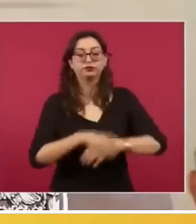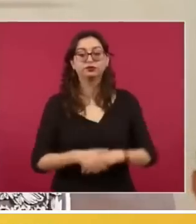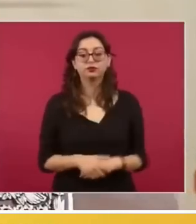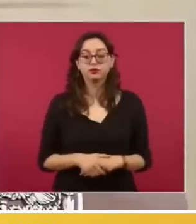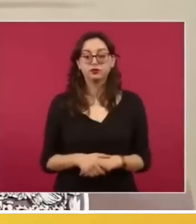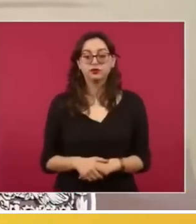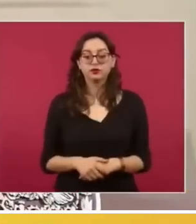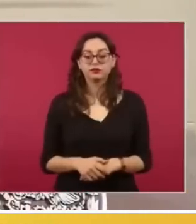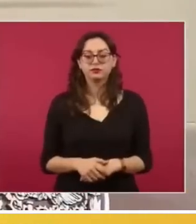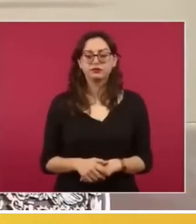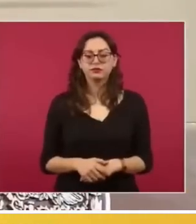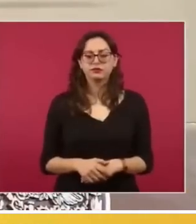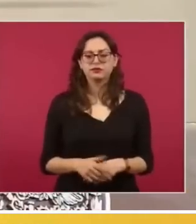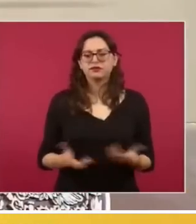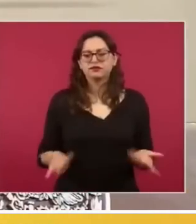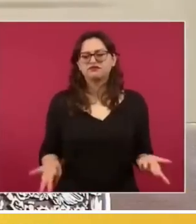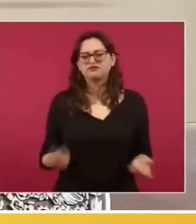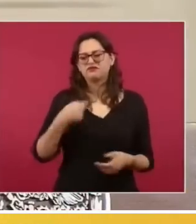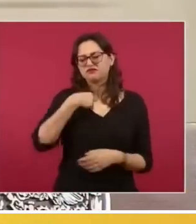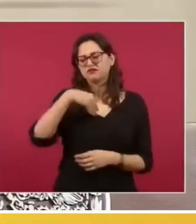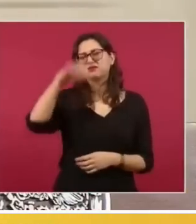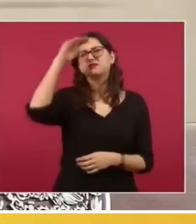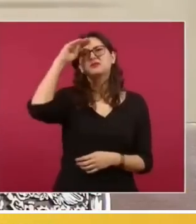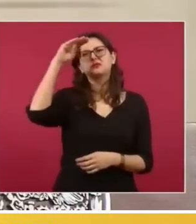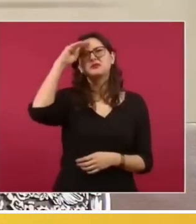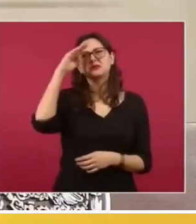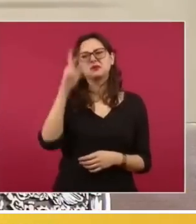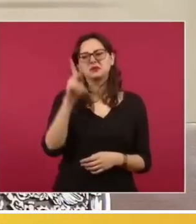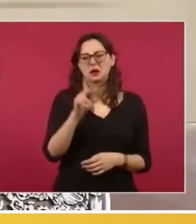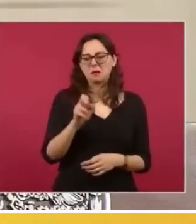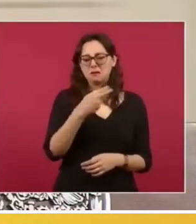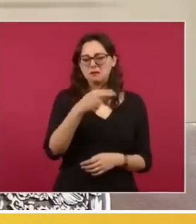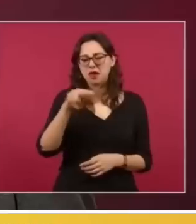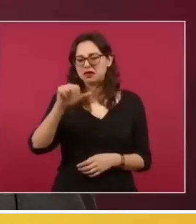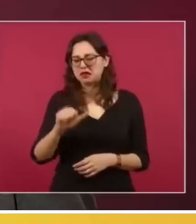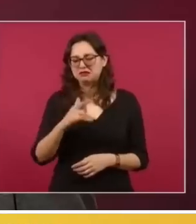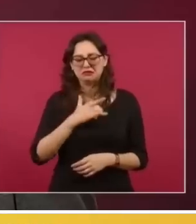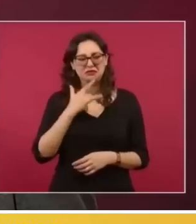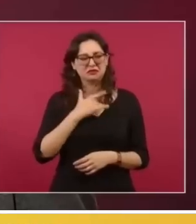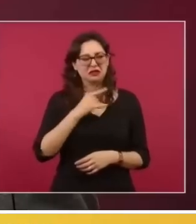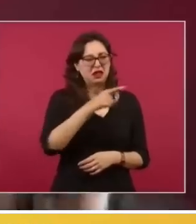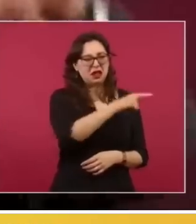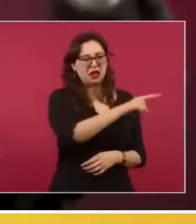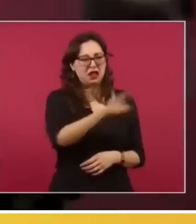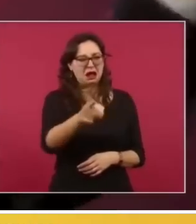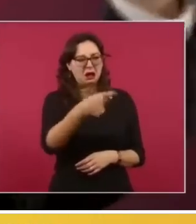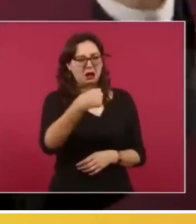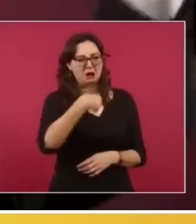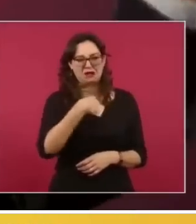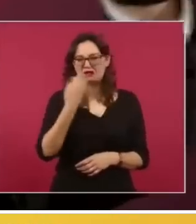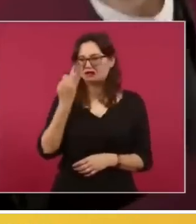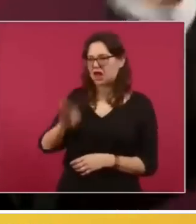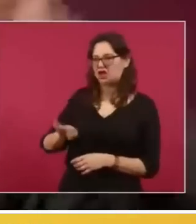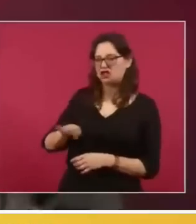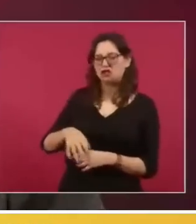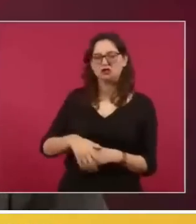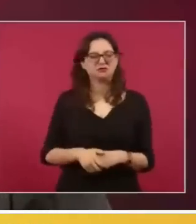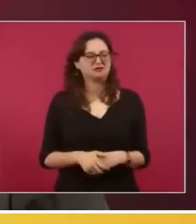se sintió traicionado por este grupo.